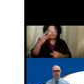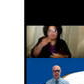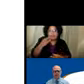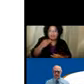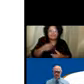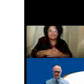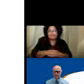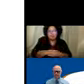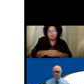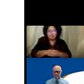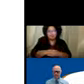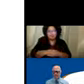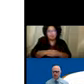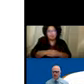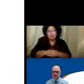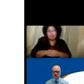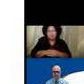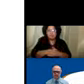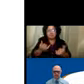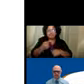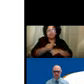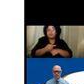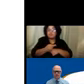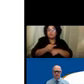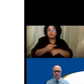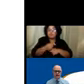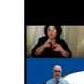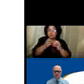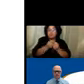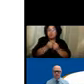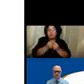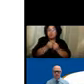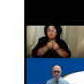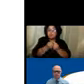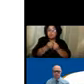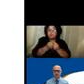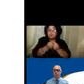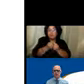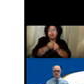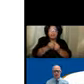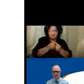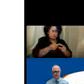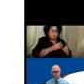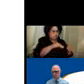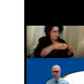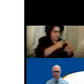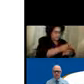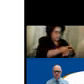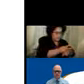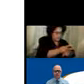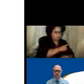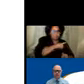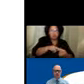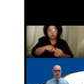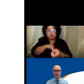visto durante ese tiempo. El seminario web hoy habla con respecto al cambio de proveer